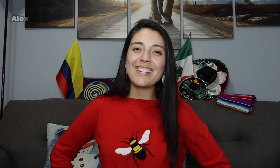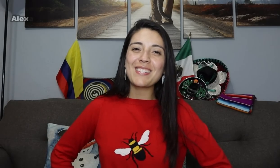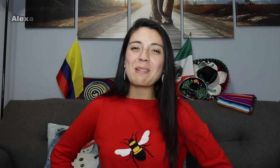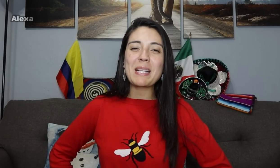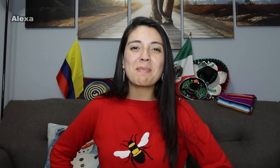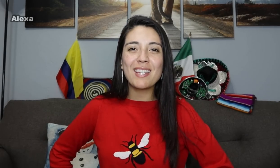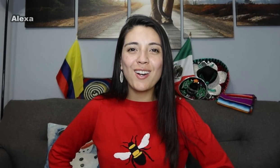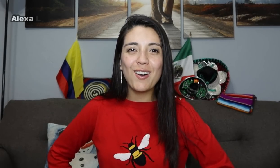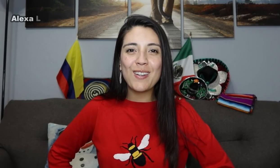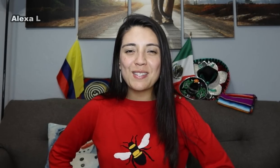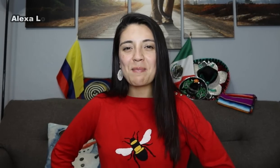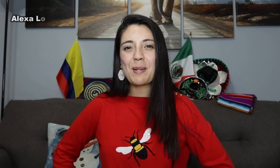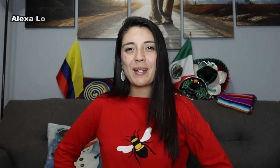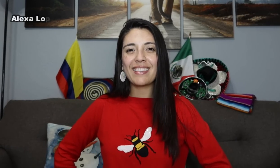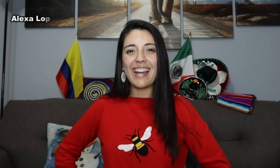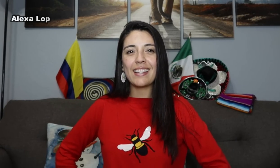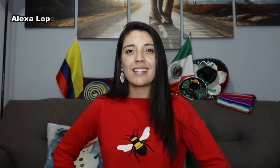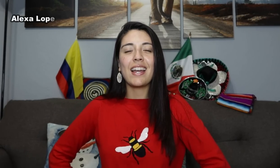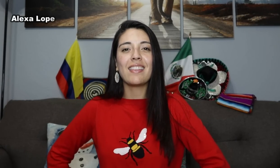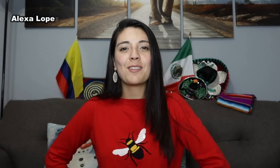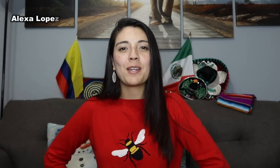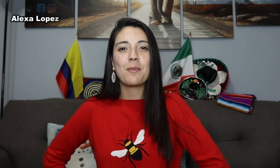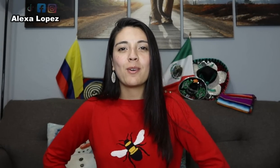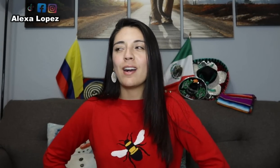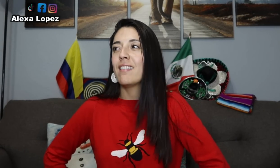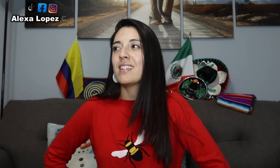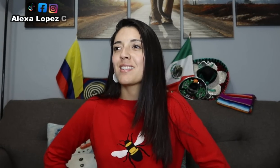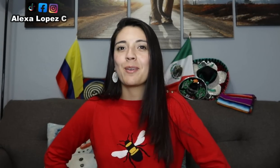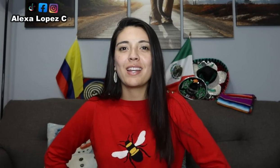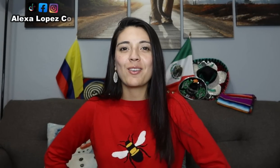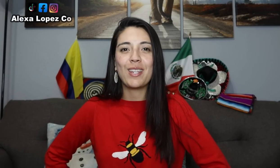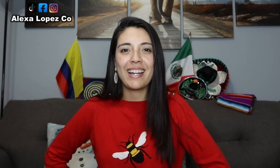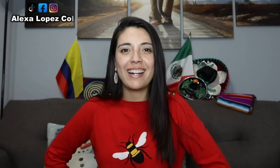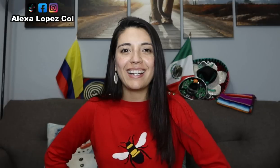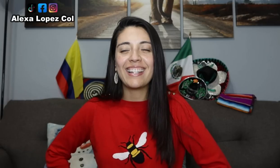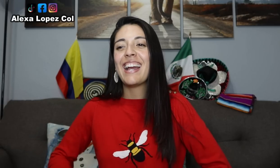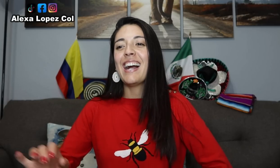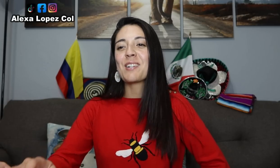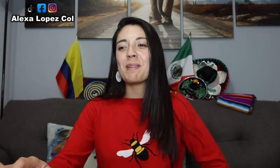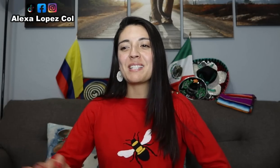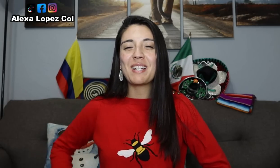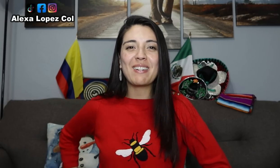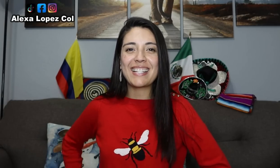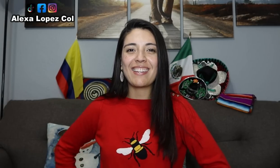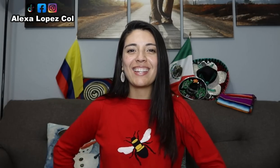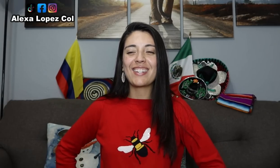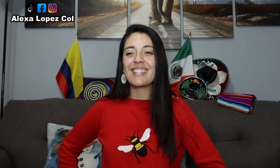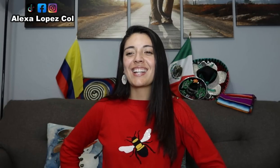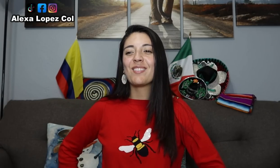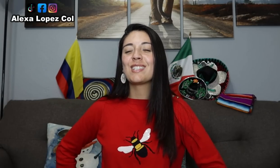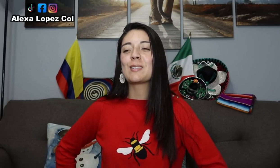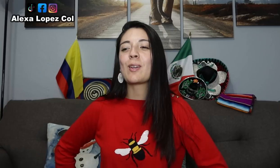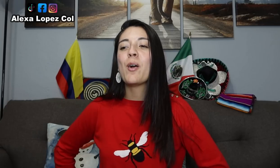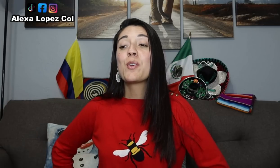días, mis queridos. ¿Qué más, mijos? ¿Qué me cuentan? ¿Qué hay de nuevo? Háblense a ver, oigan. Acompáñenme a ver este video que